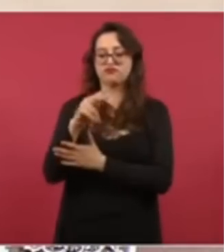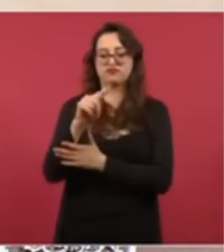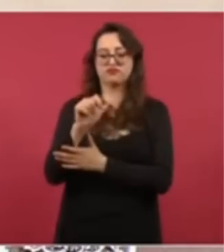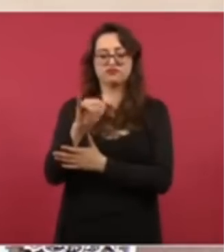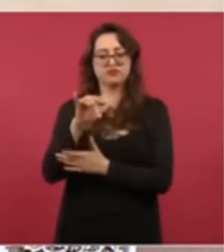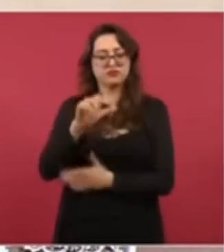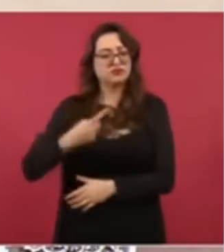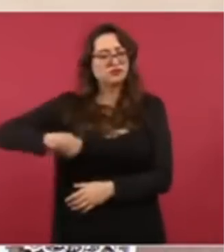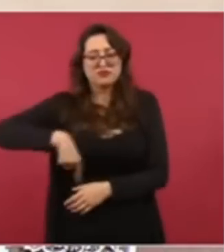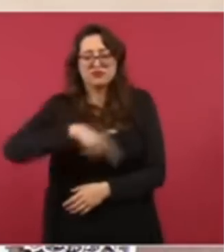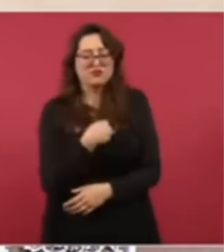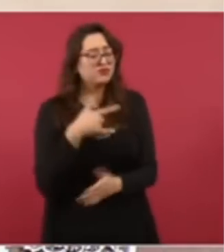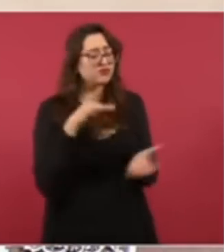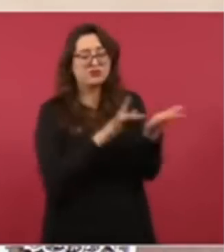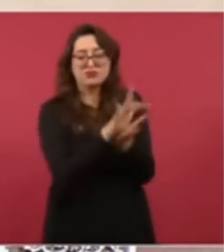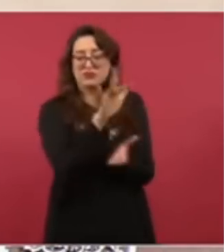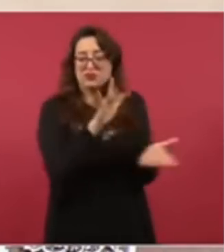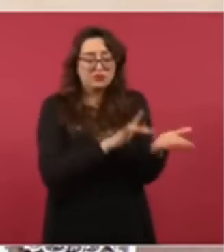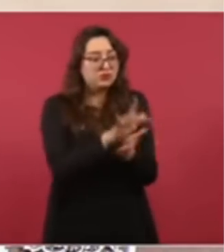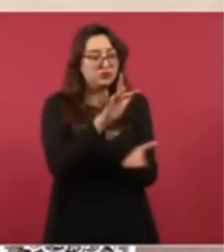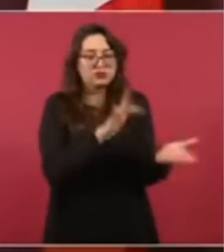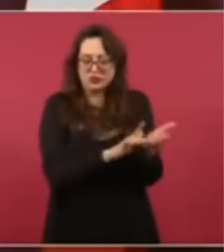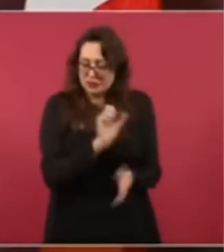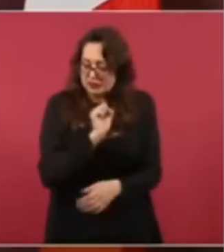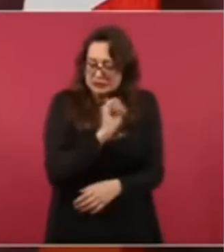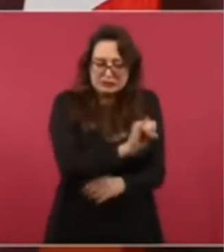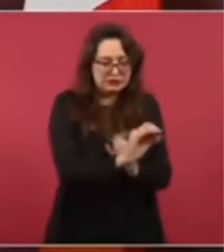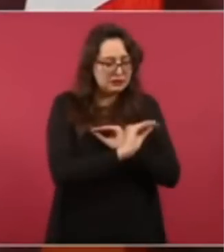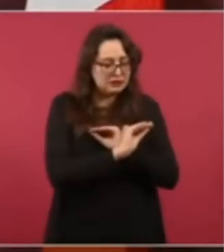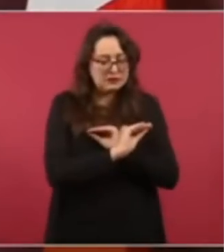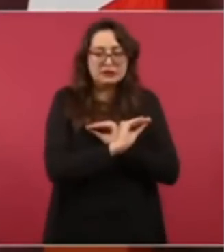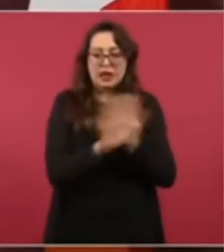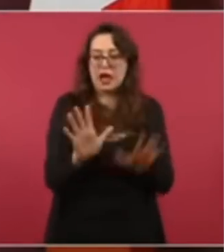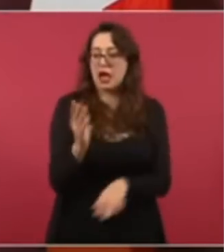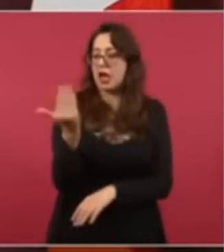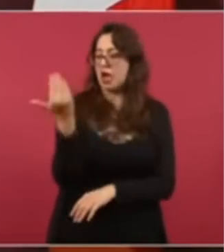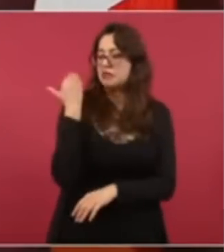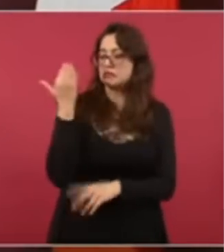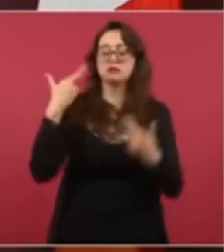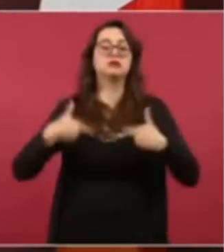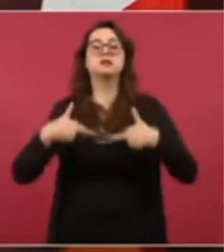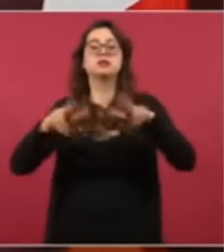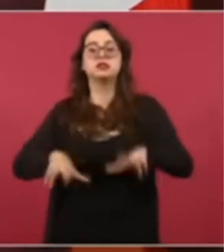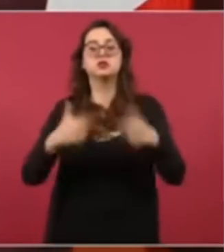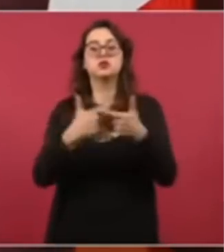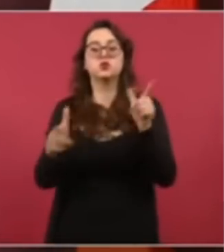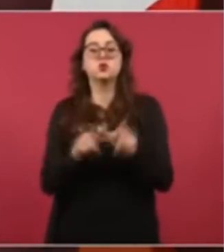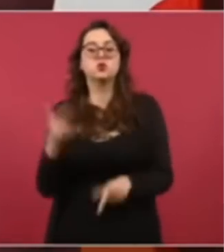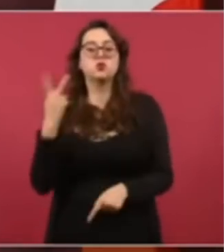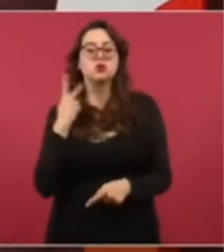nuestro apoyo. Cuando vinieron los legisladores del Partido Republicano, del Partido Demócrata, y me